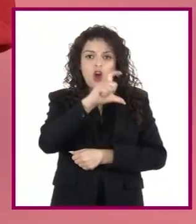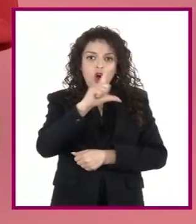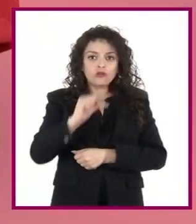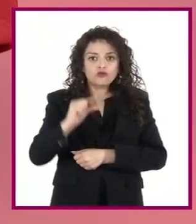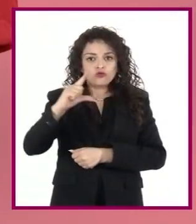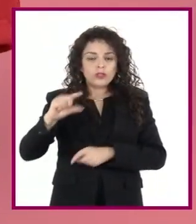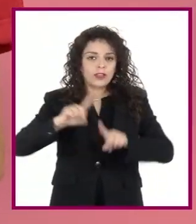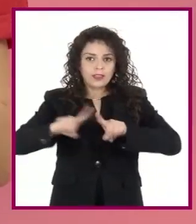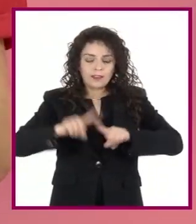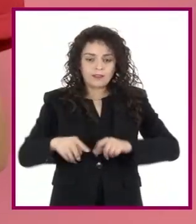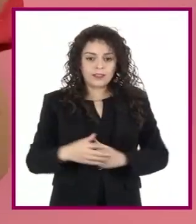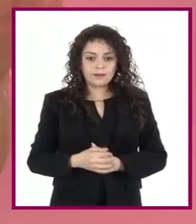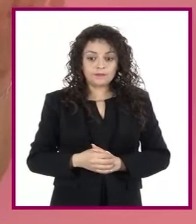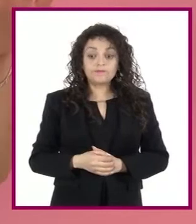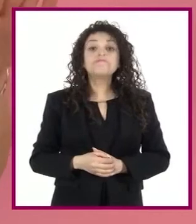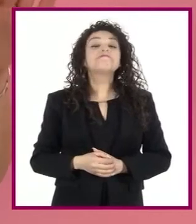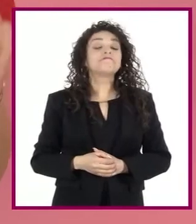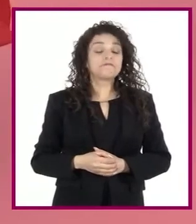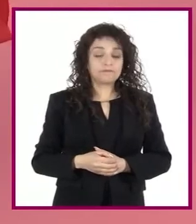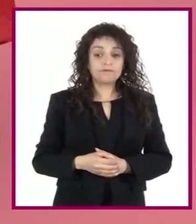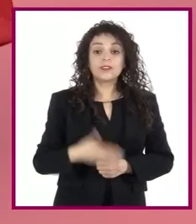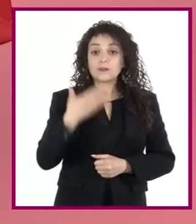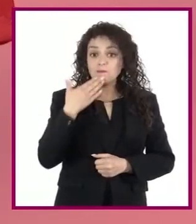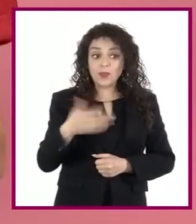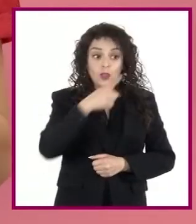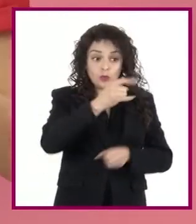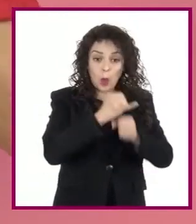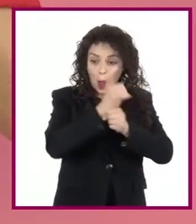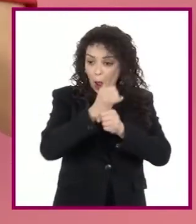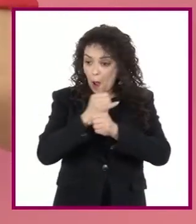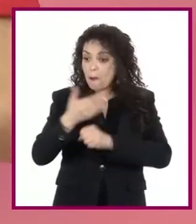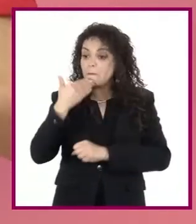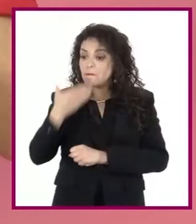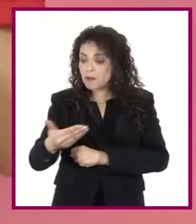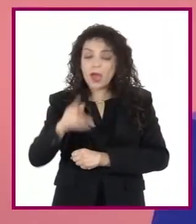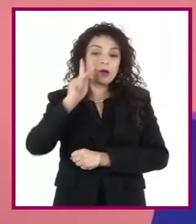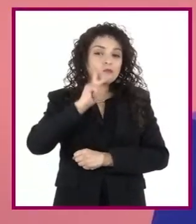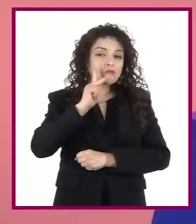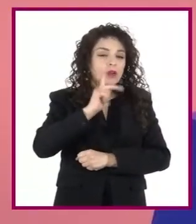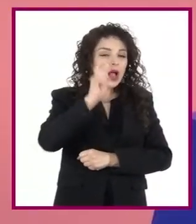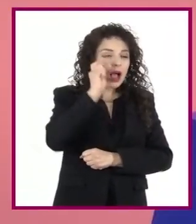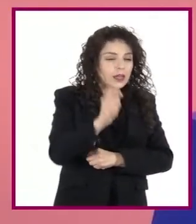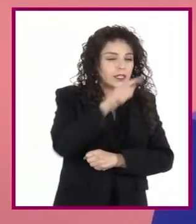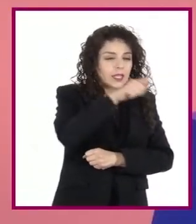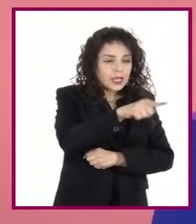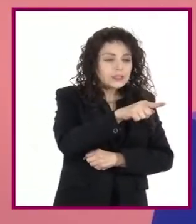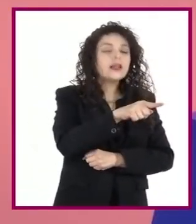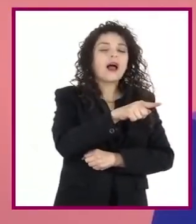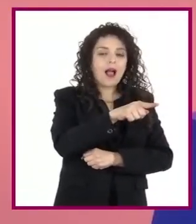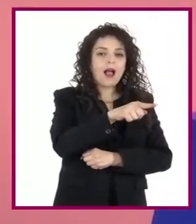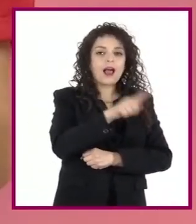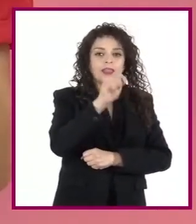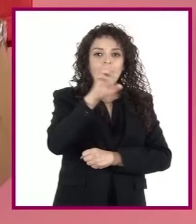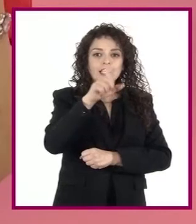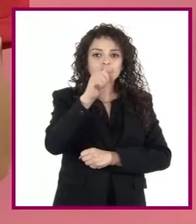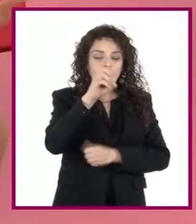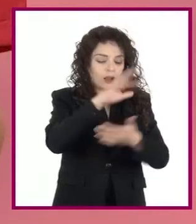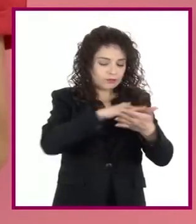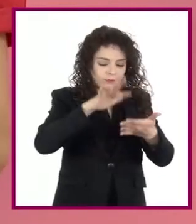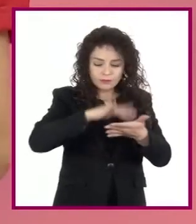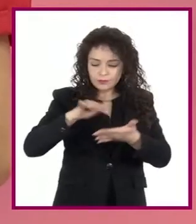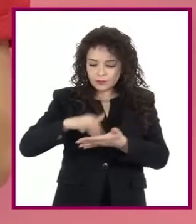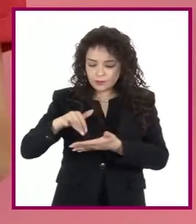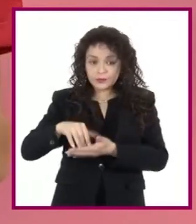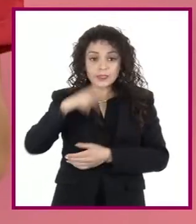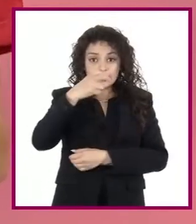hacer es una lectura exploratoria, que es un primer acercamiento y en el que corroboramos si nos